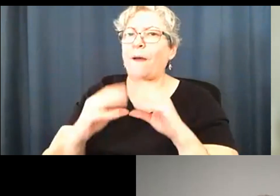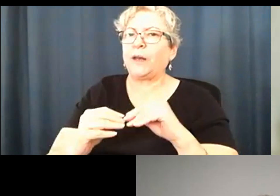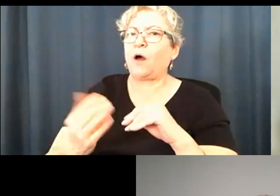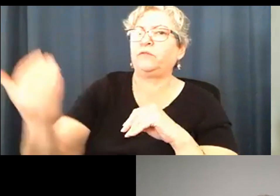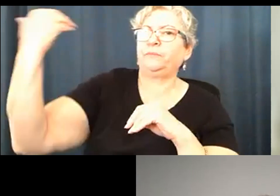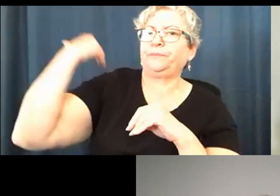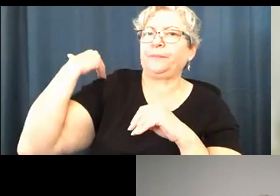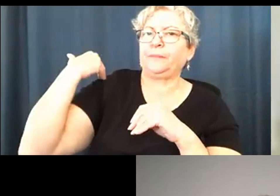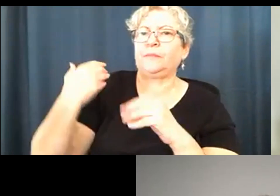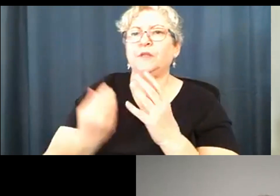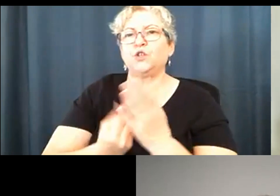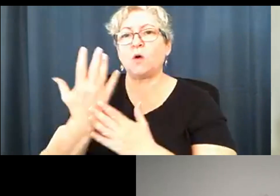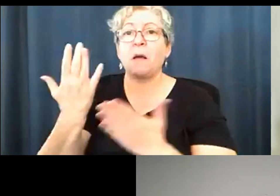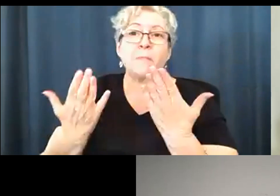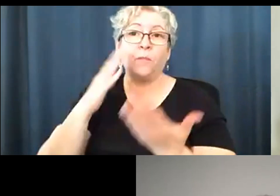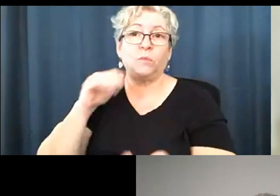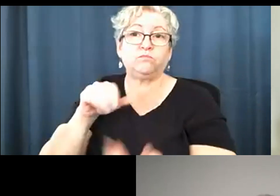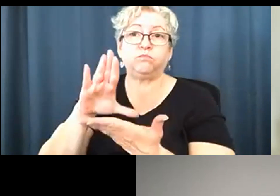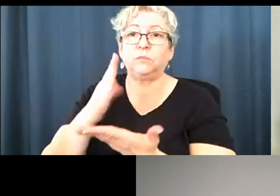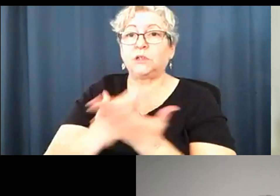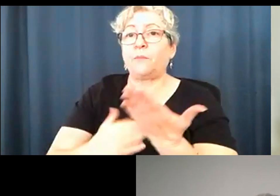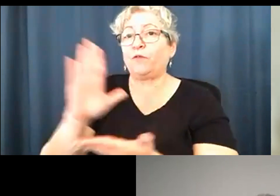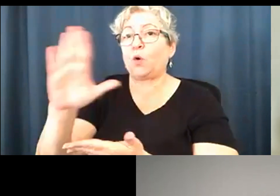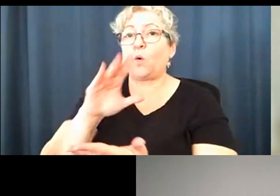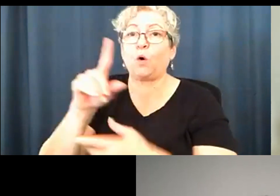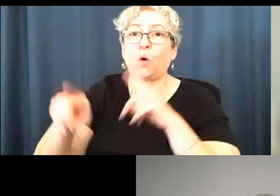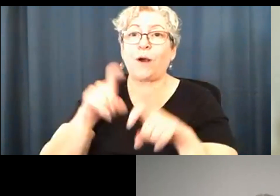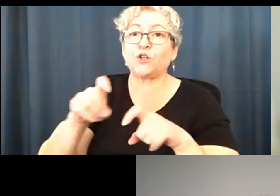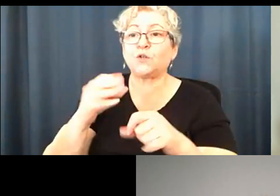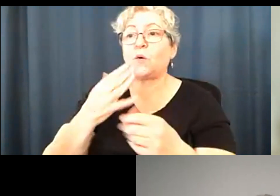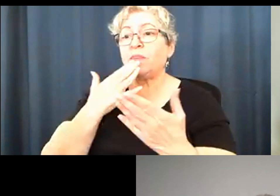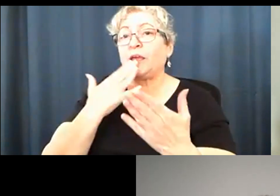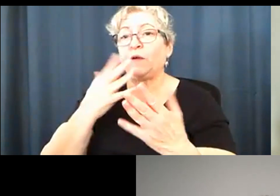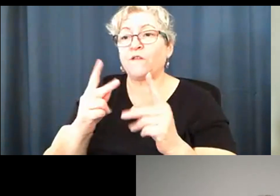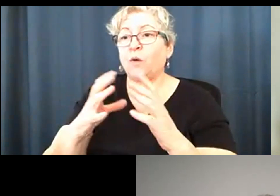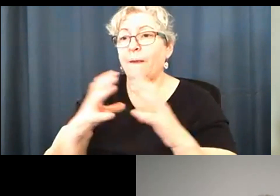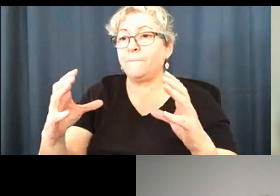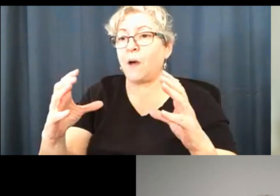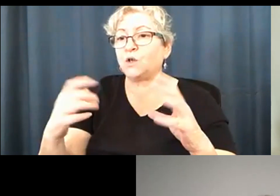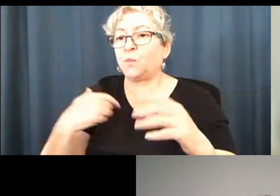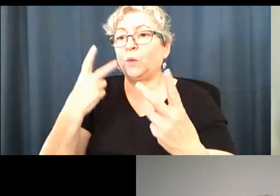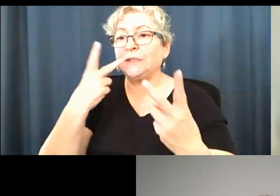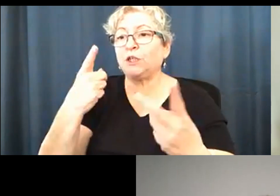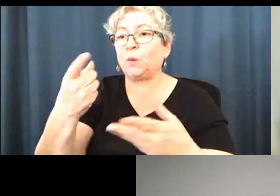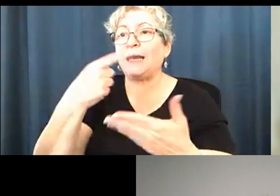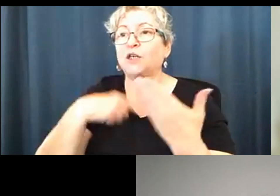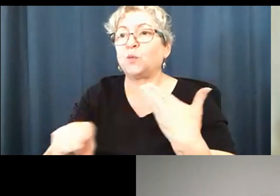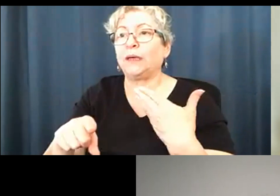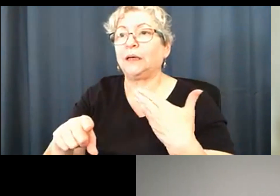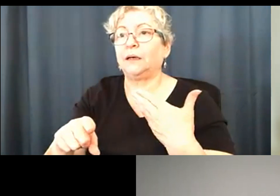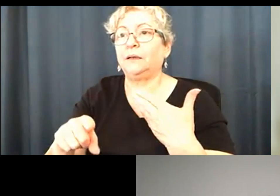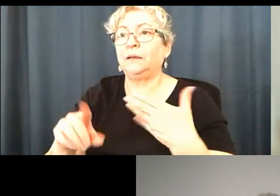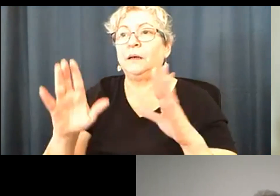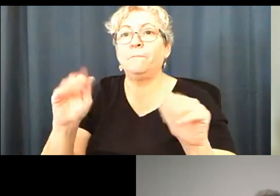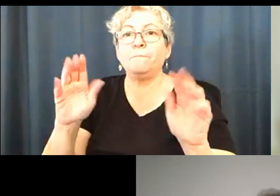anteriores sobre la accesibilidad que tal vez pueda atender alguna de las preguntas que ustedes tenían. Gracias a todos y nos vemos la próxima